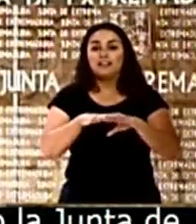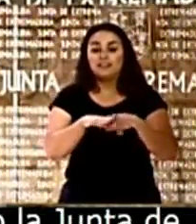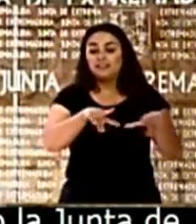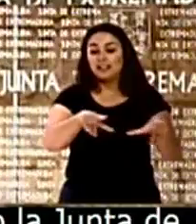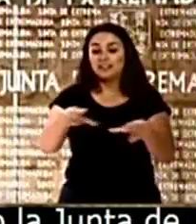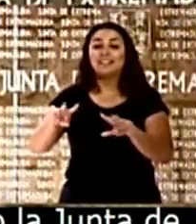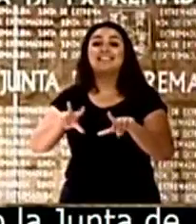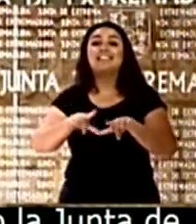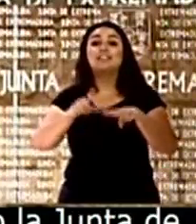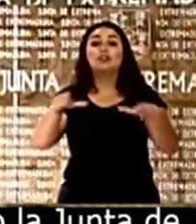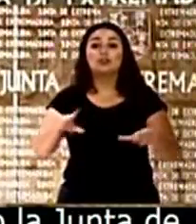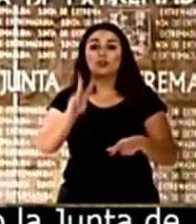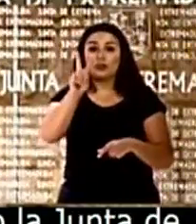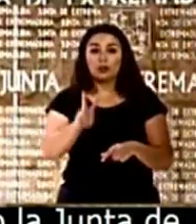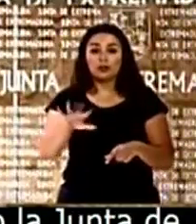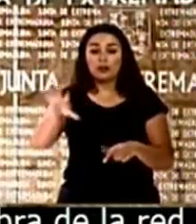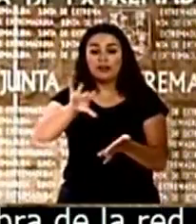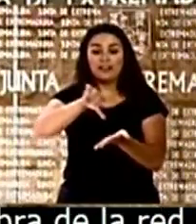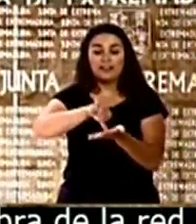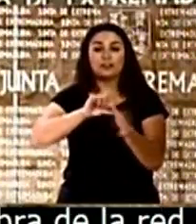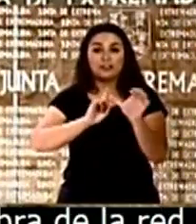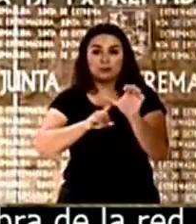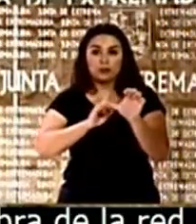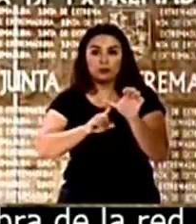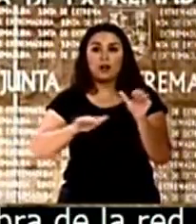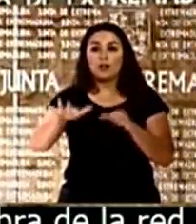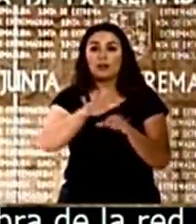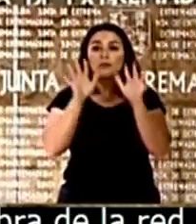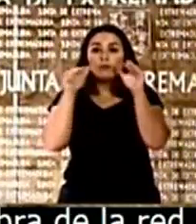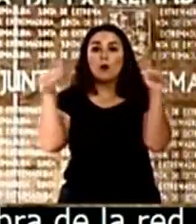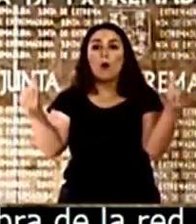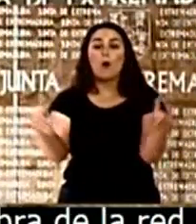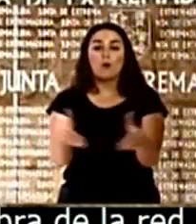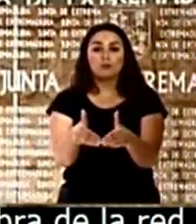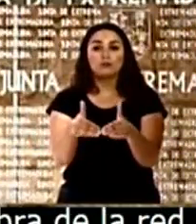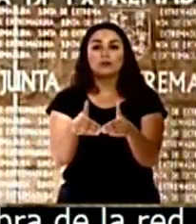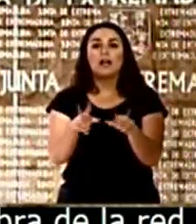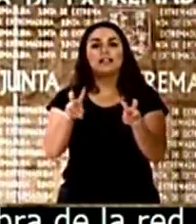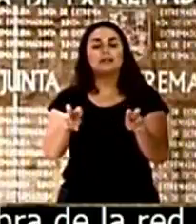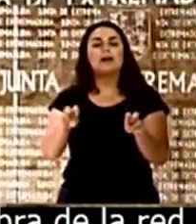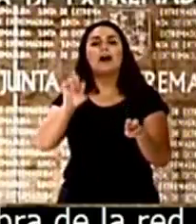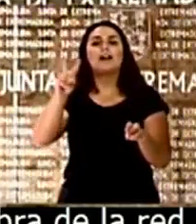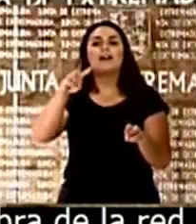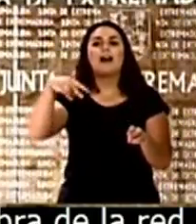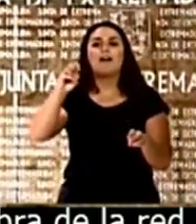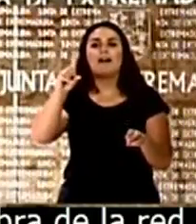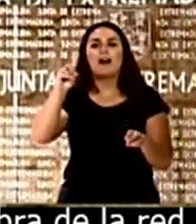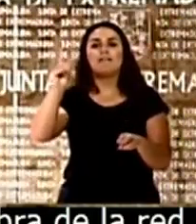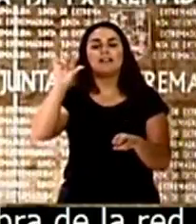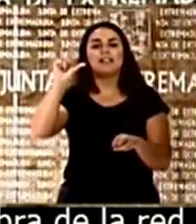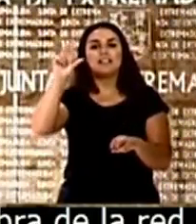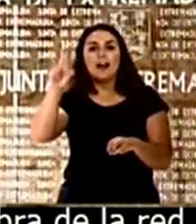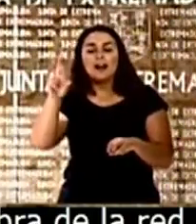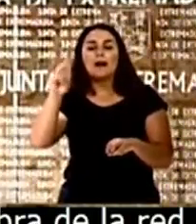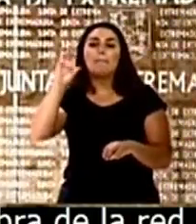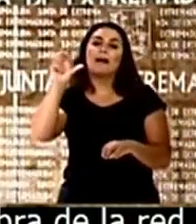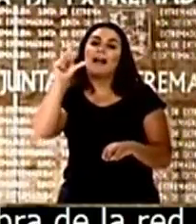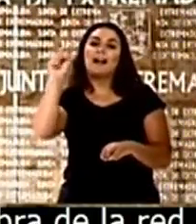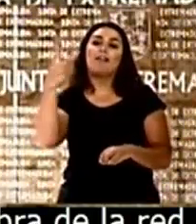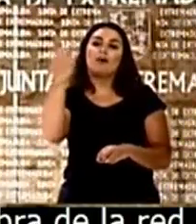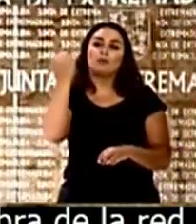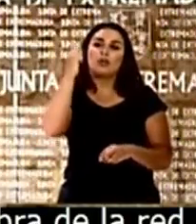sector 2 de la zona regable centro de Extremadura, zona de concentración parcelaria de Navalvillar de Pela, con un presupuesto de más de 2,5 millones